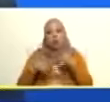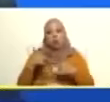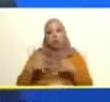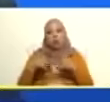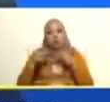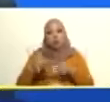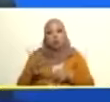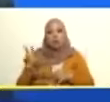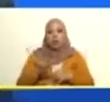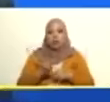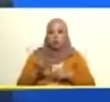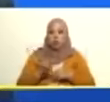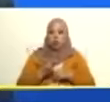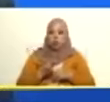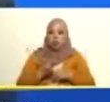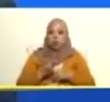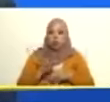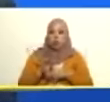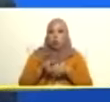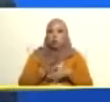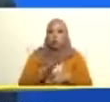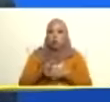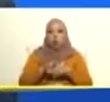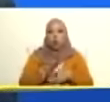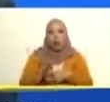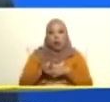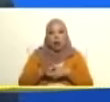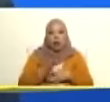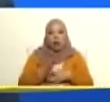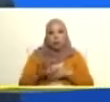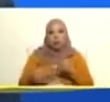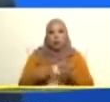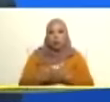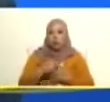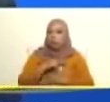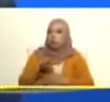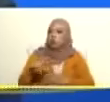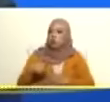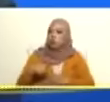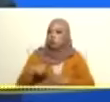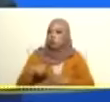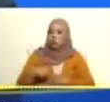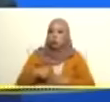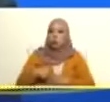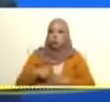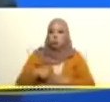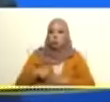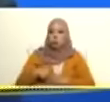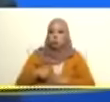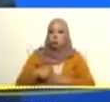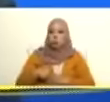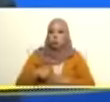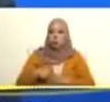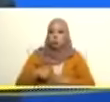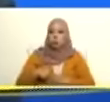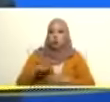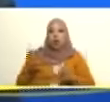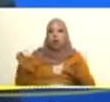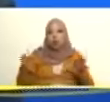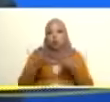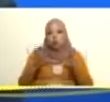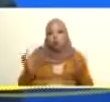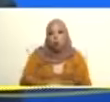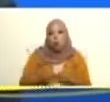seguros en el país, para proteger a las personas, a la familia, a los colectivos,